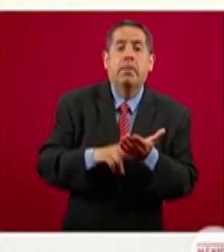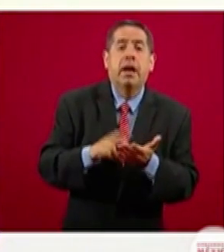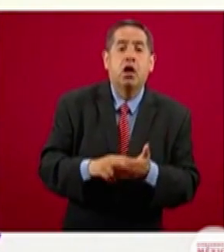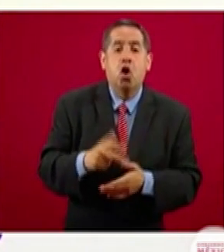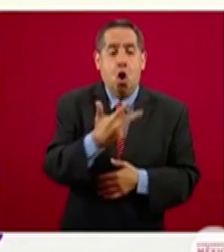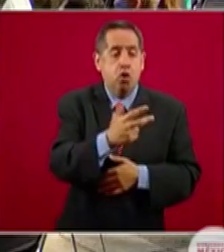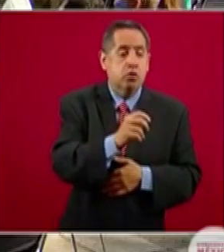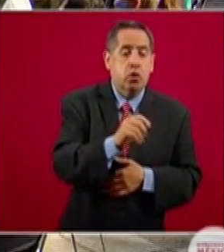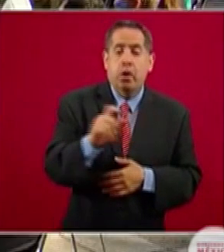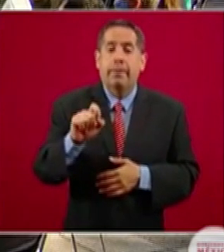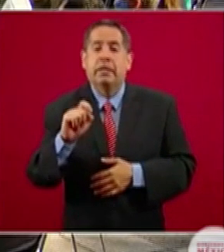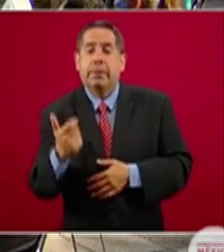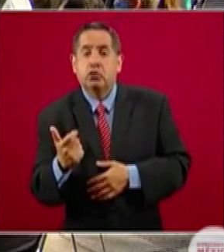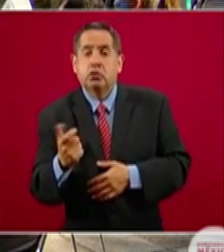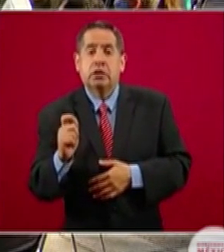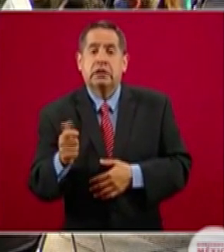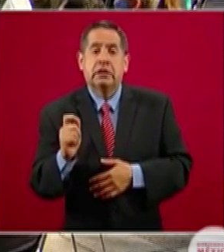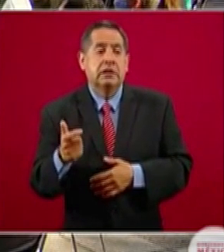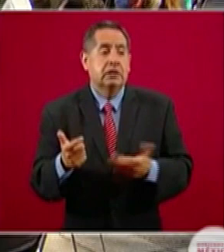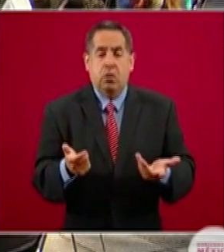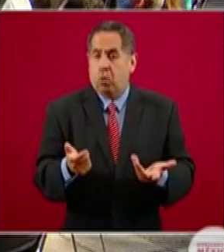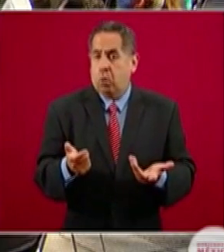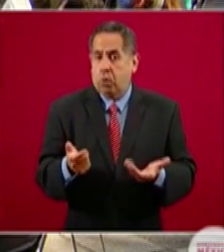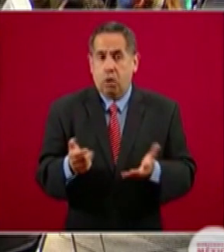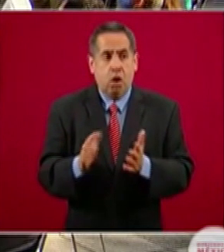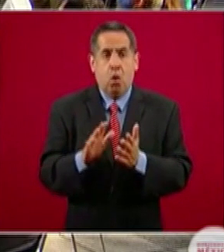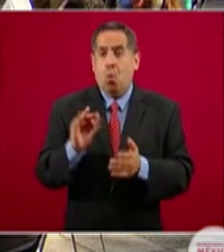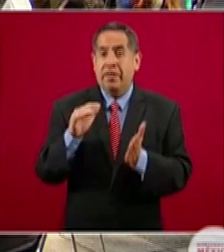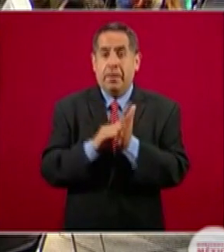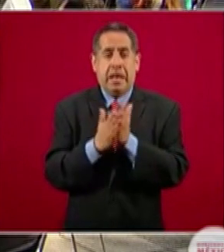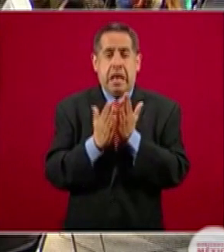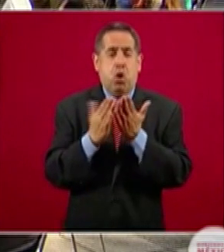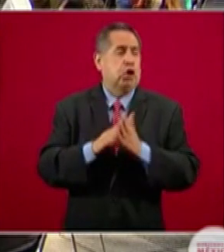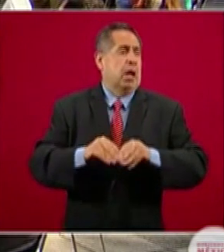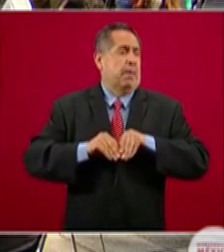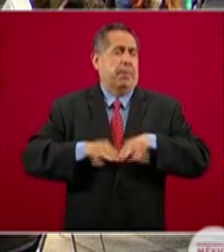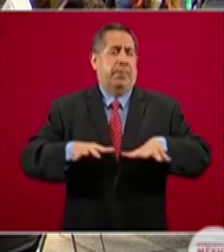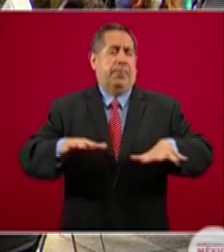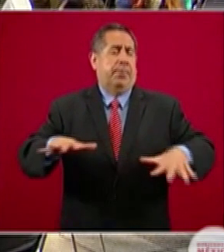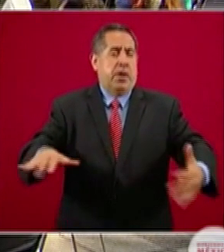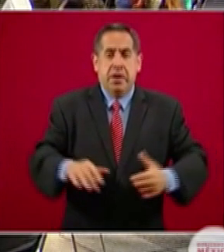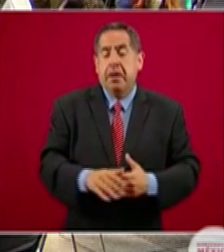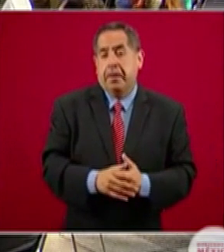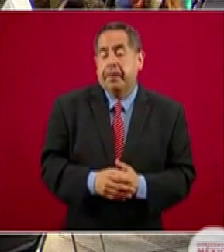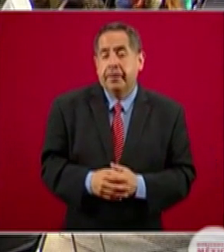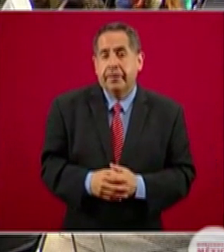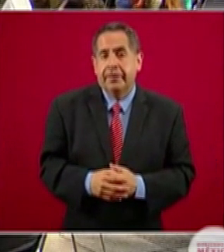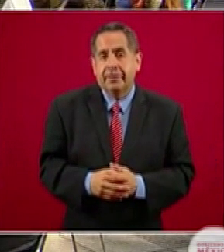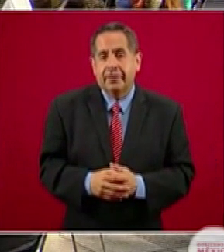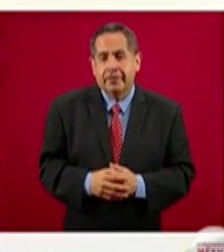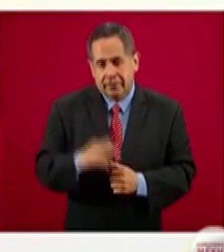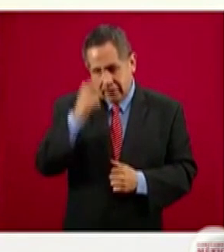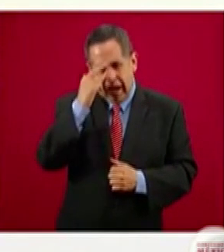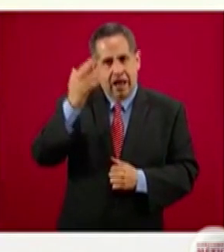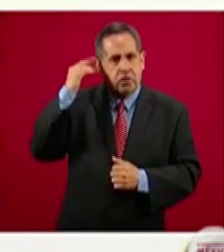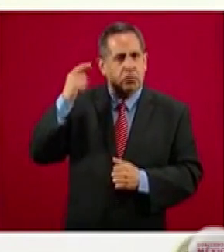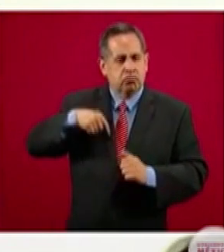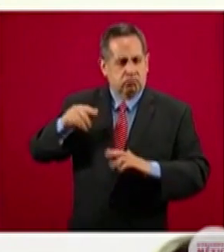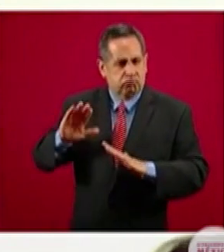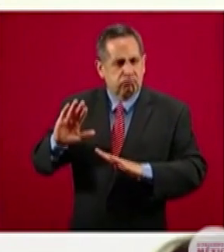en tirajes de 40 mil ejemplares. Tal como nos habíamos